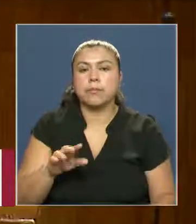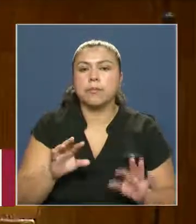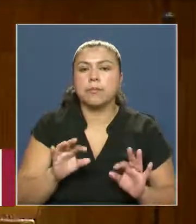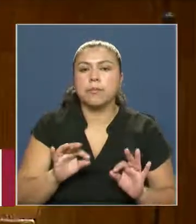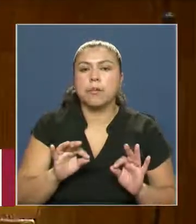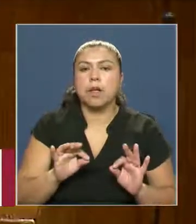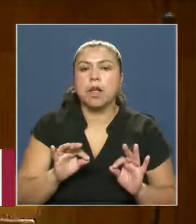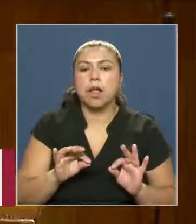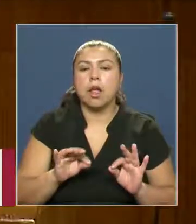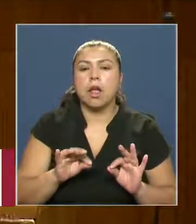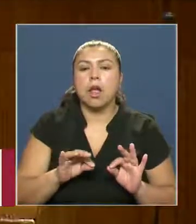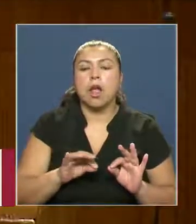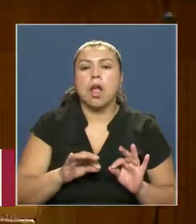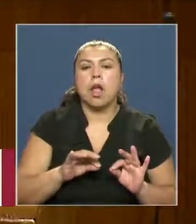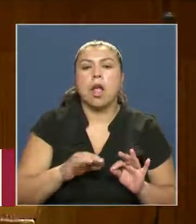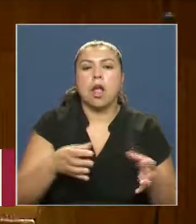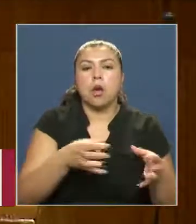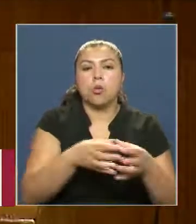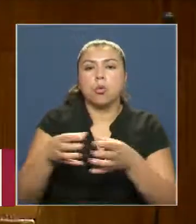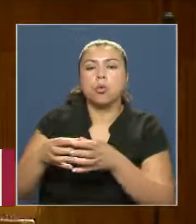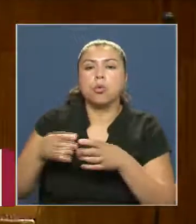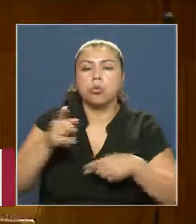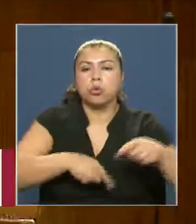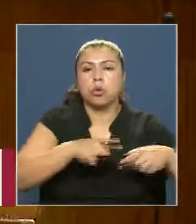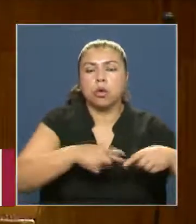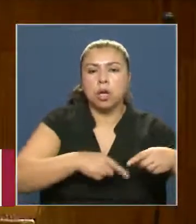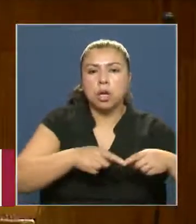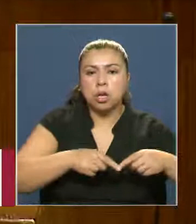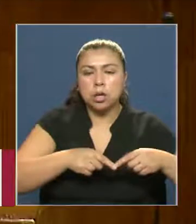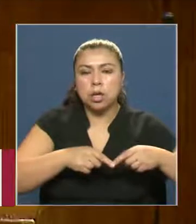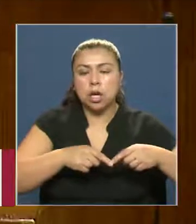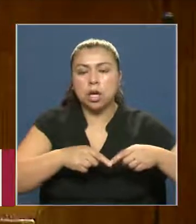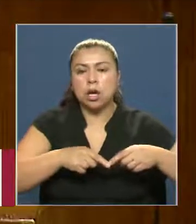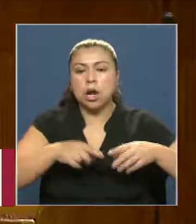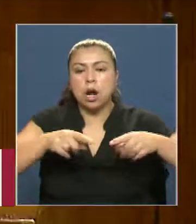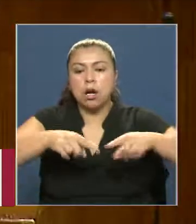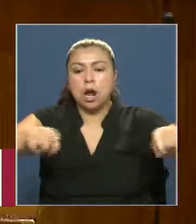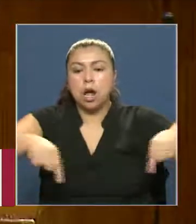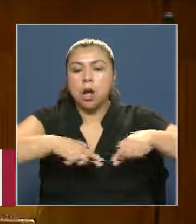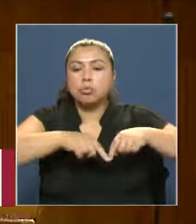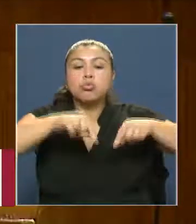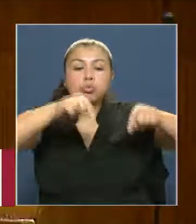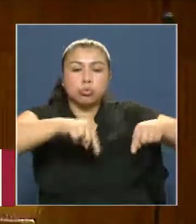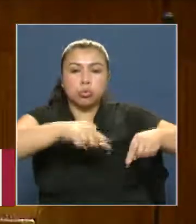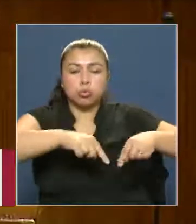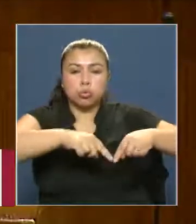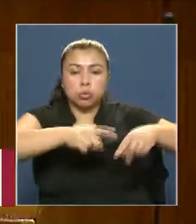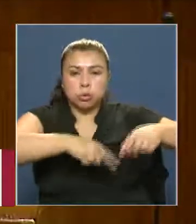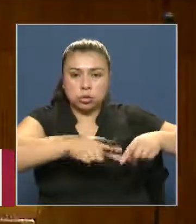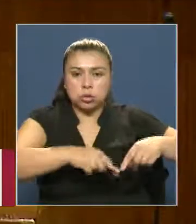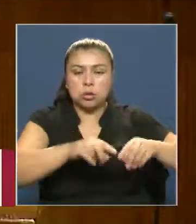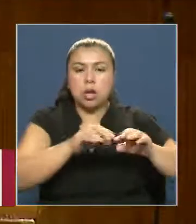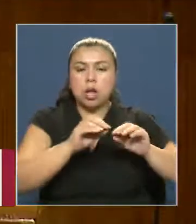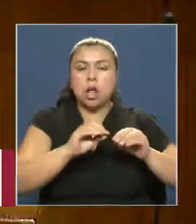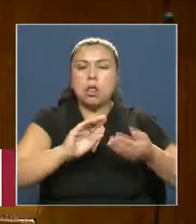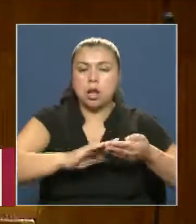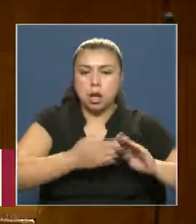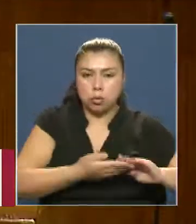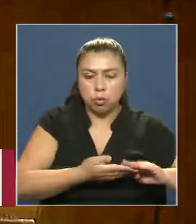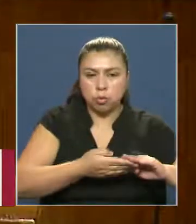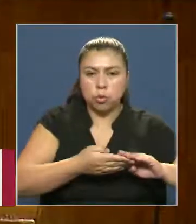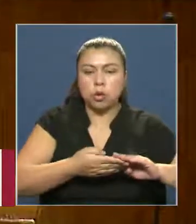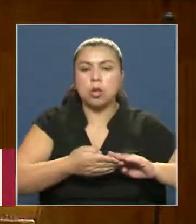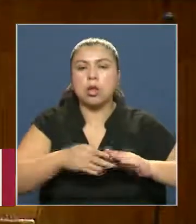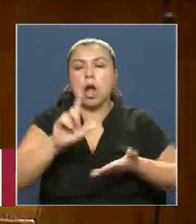parte de los lotes se encuentren total o parcialmente emplazados en zonas cuyo destino sea equipamiento comunitario,